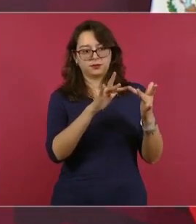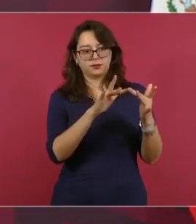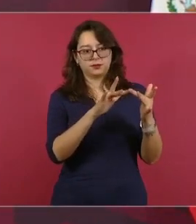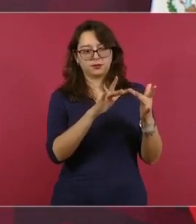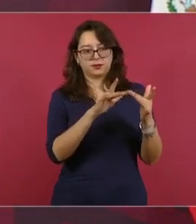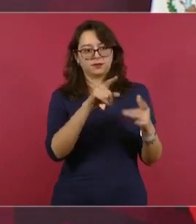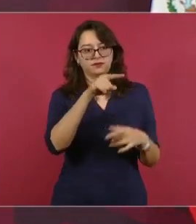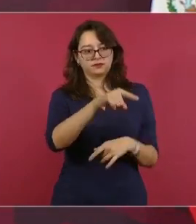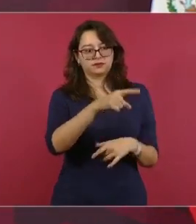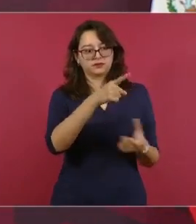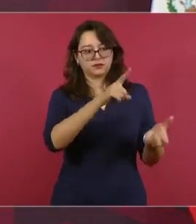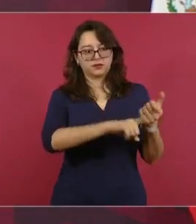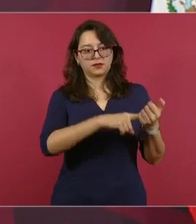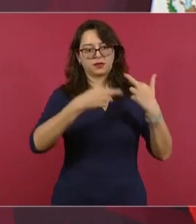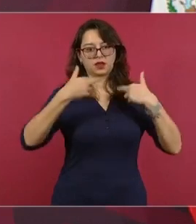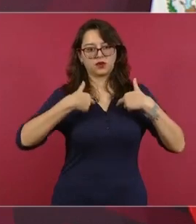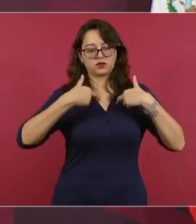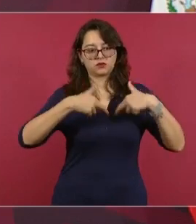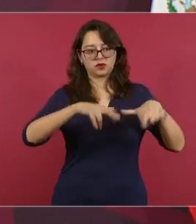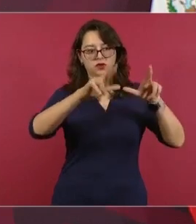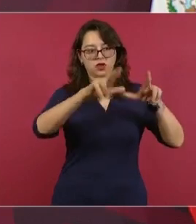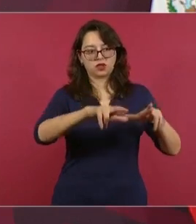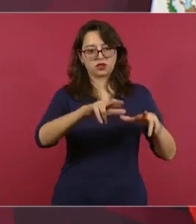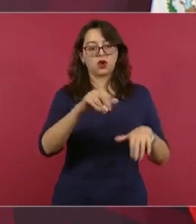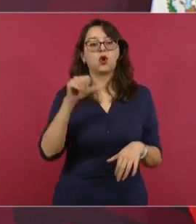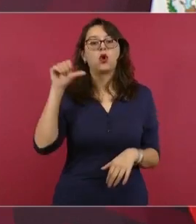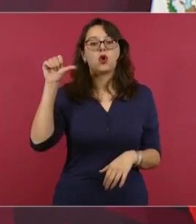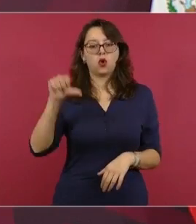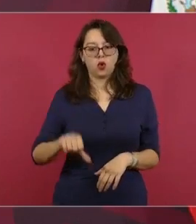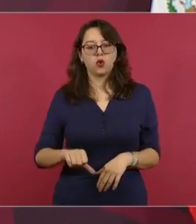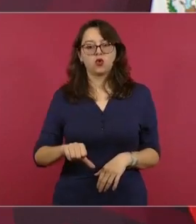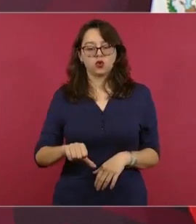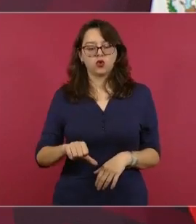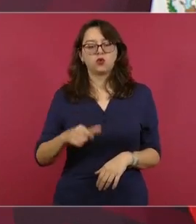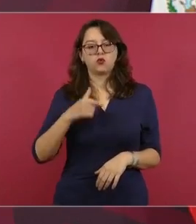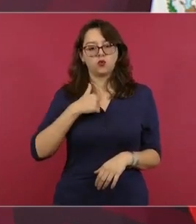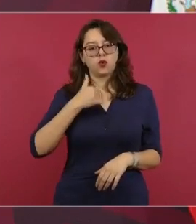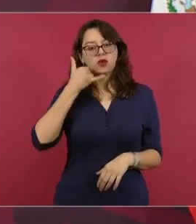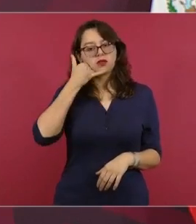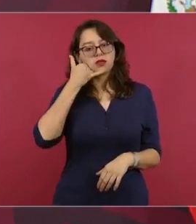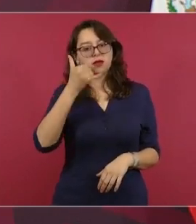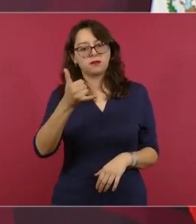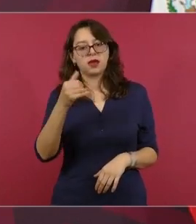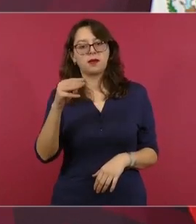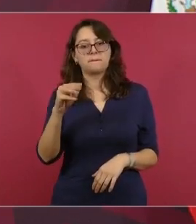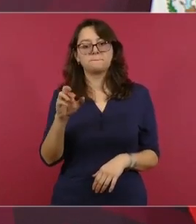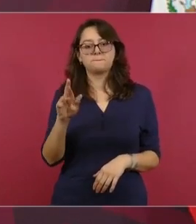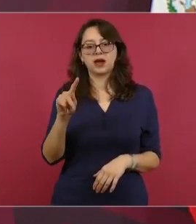grupo, con la directiva, hoy mismo yo le voy a hablar a Martí para que los